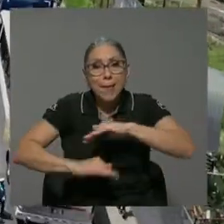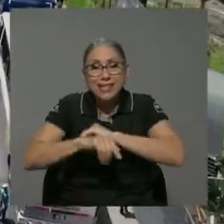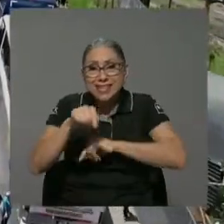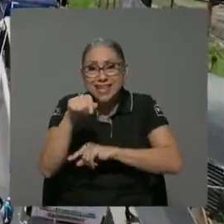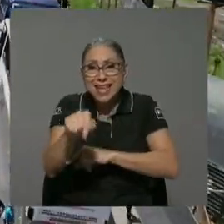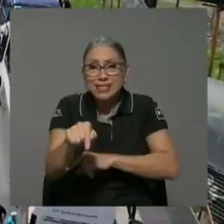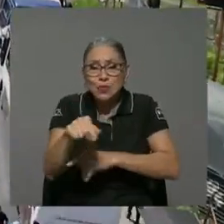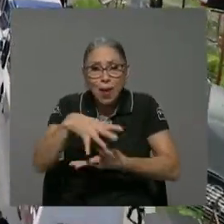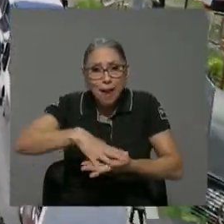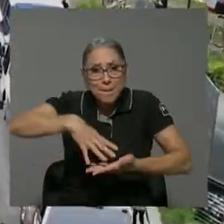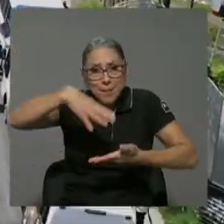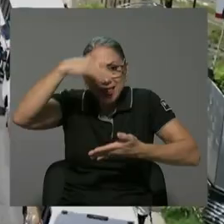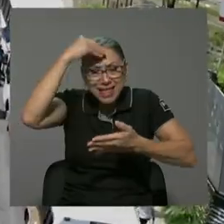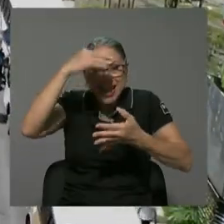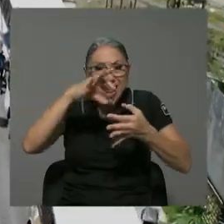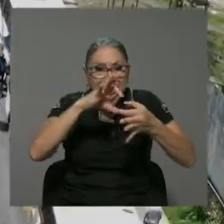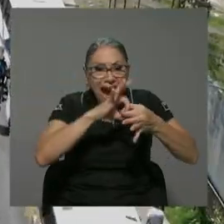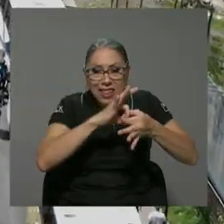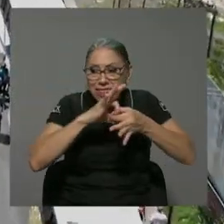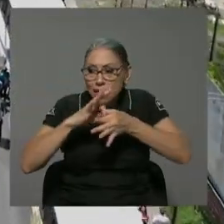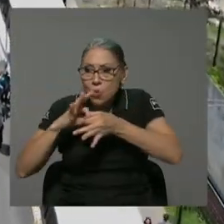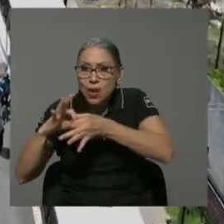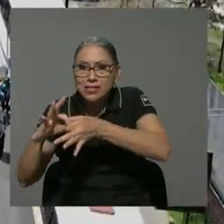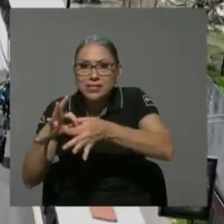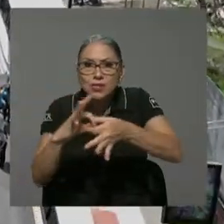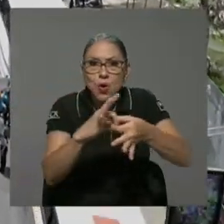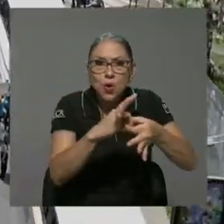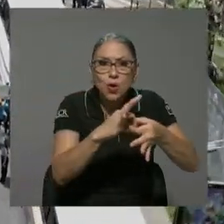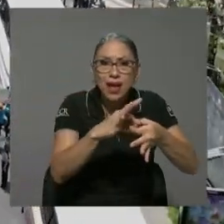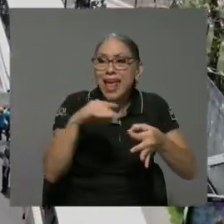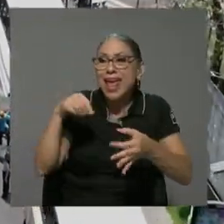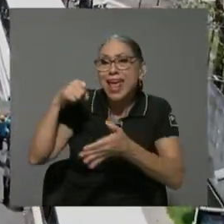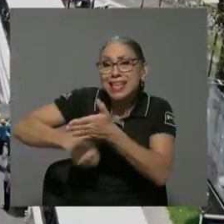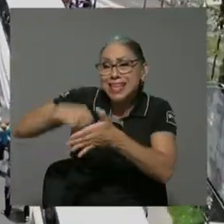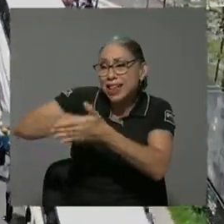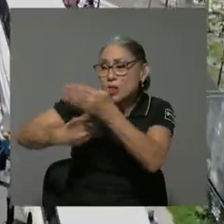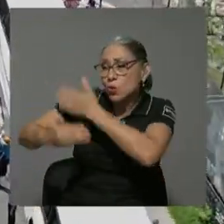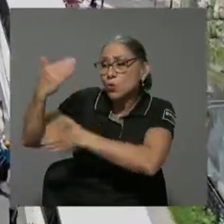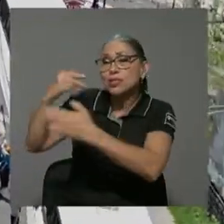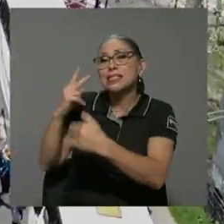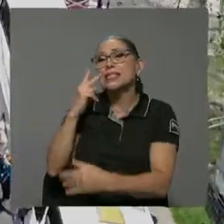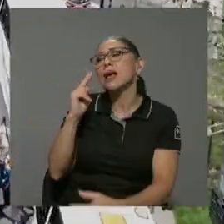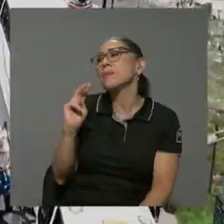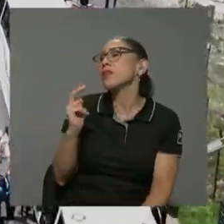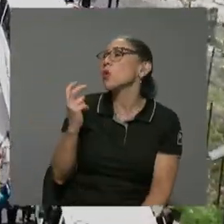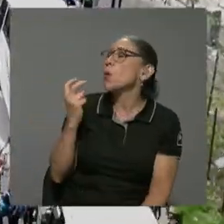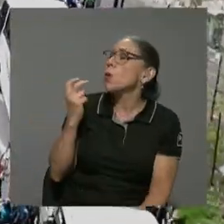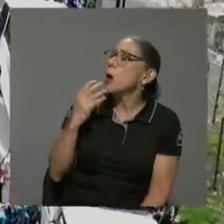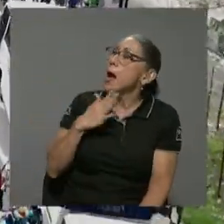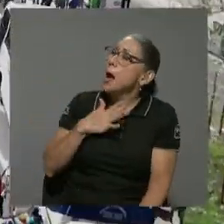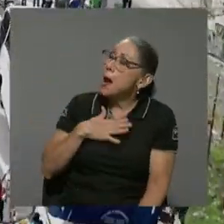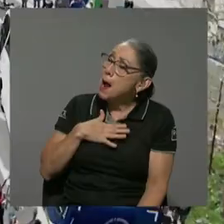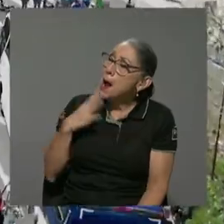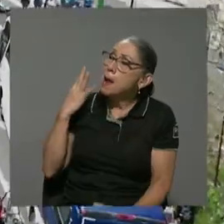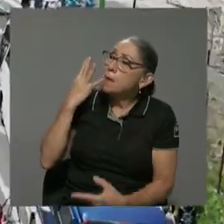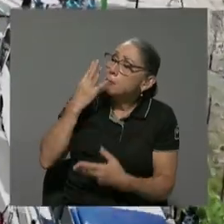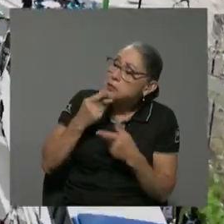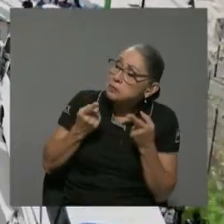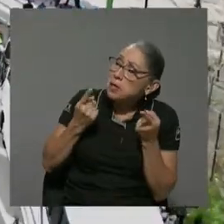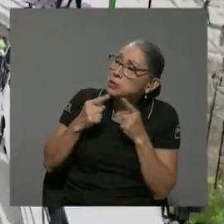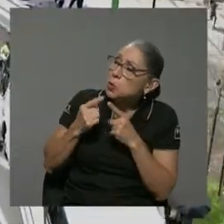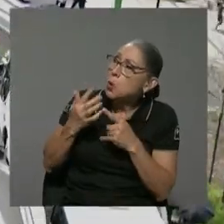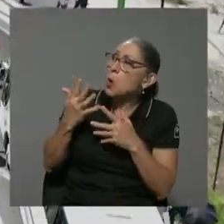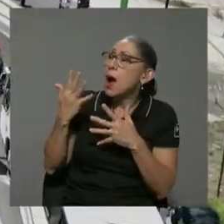esa articulación, sino que se está viendo con cierta romantización, y creo que eso es peligroso para el uh-huh. movimiento, porque la